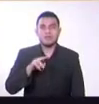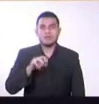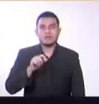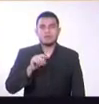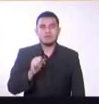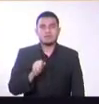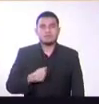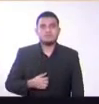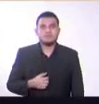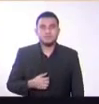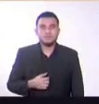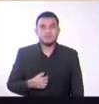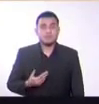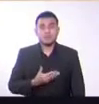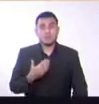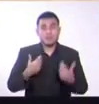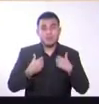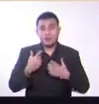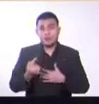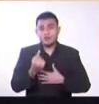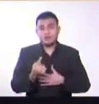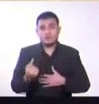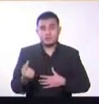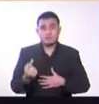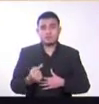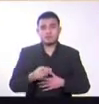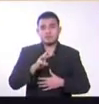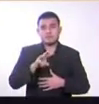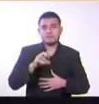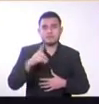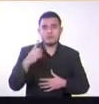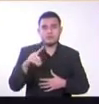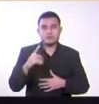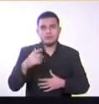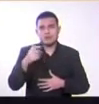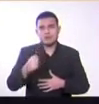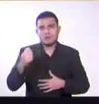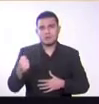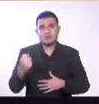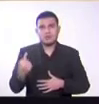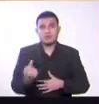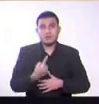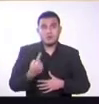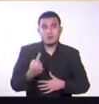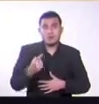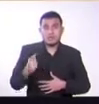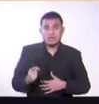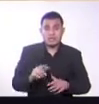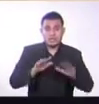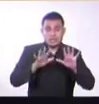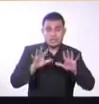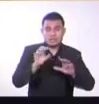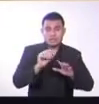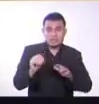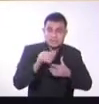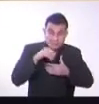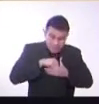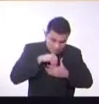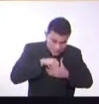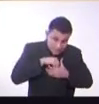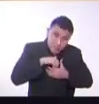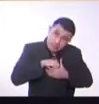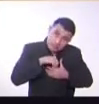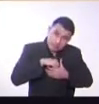tenemos que la persona que gana $300 al mes está nada más salvando 10%. Sí. Y aquella